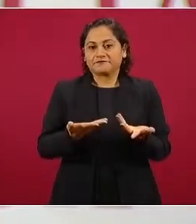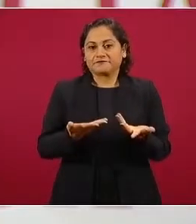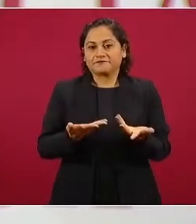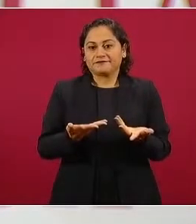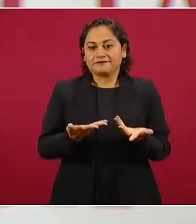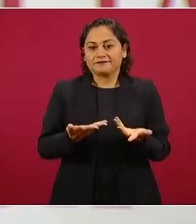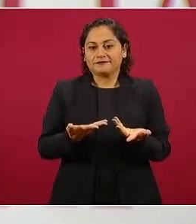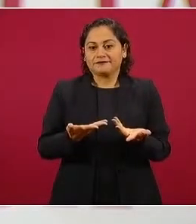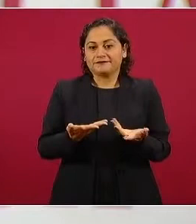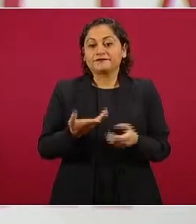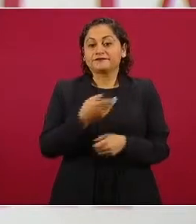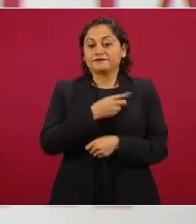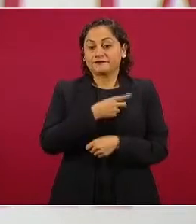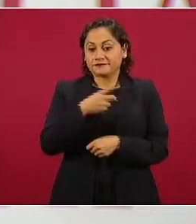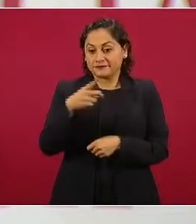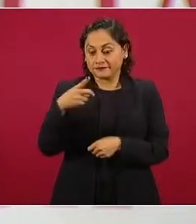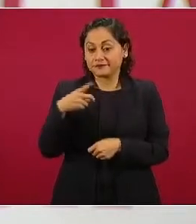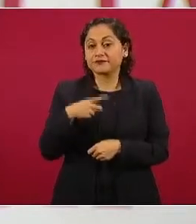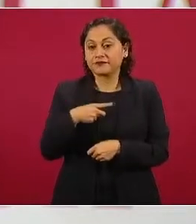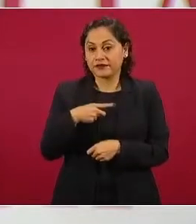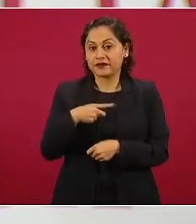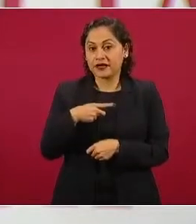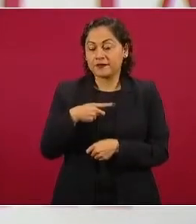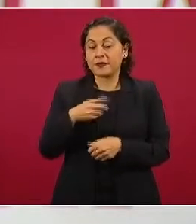más tratándose de un exsecretario de la Defensa,